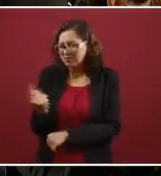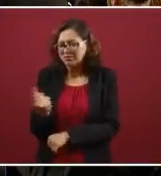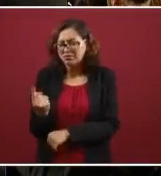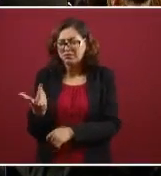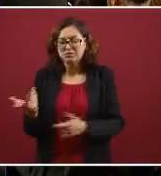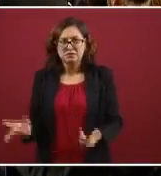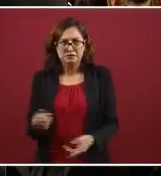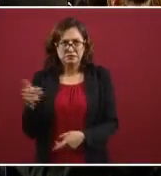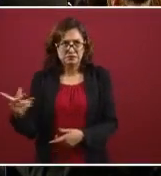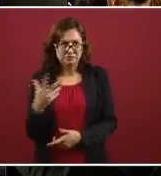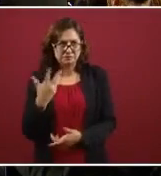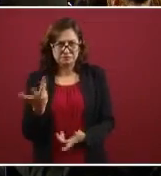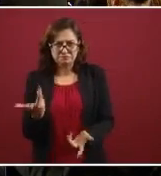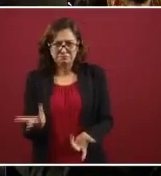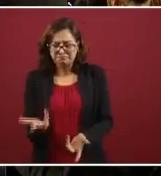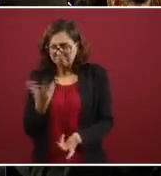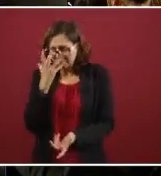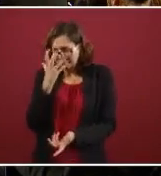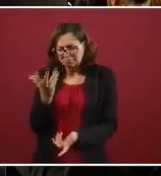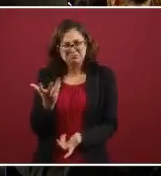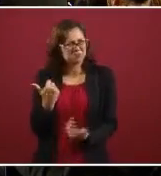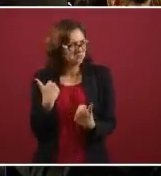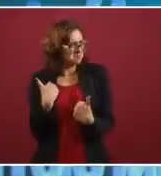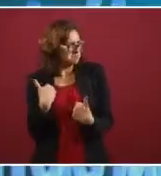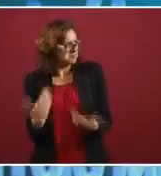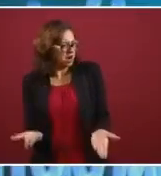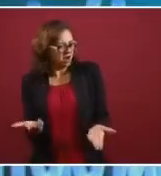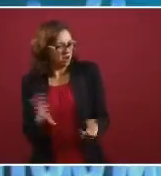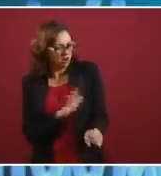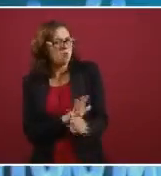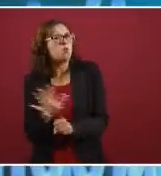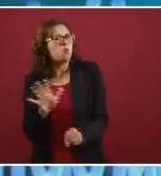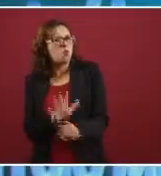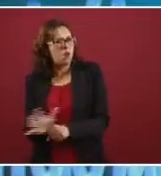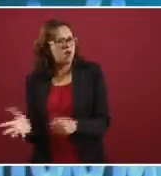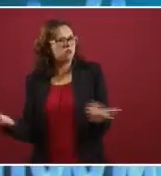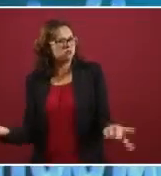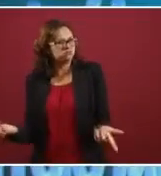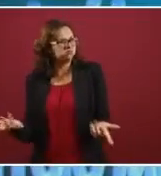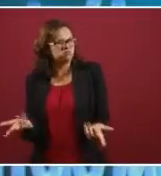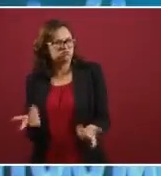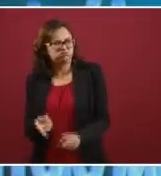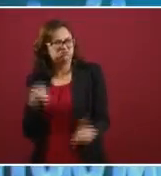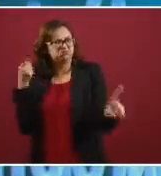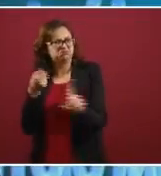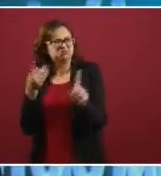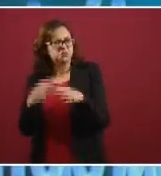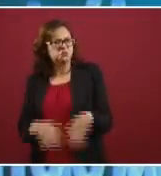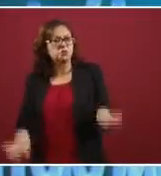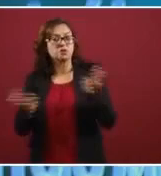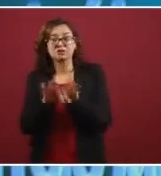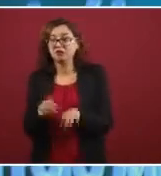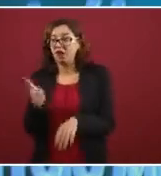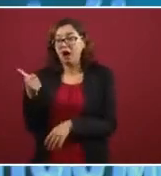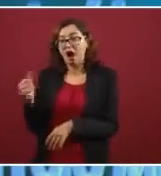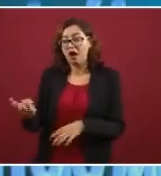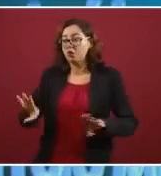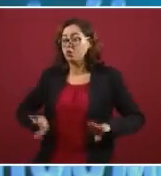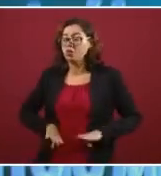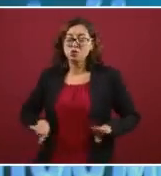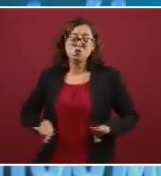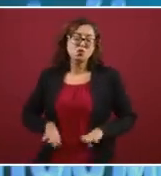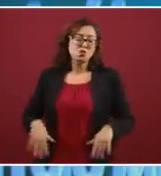sofocado de vergüenza. ¿Para qué? ¿Qué tiene de particular? Respondió con transparencia este hombre